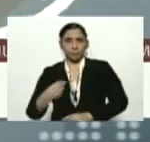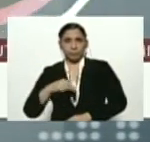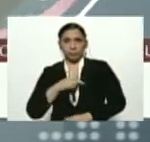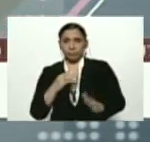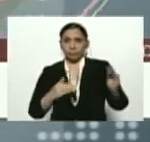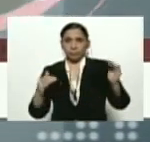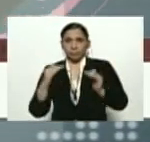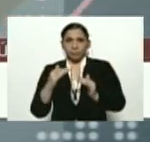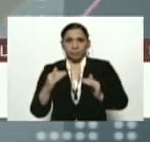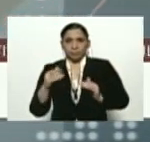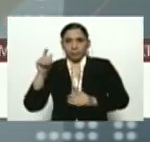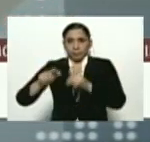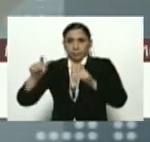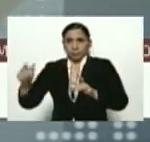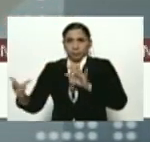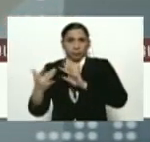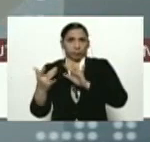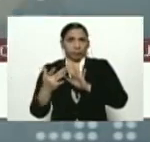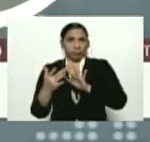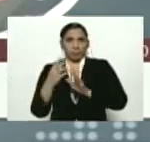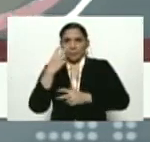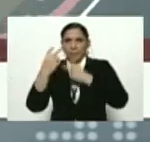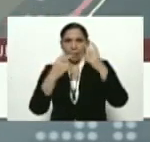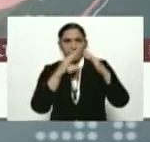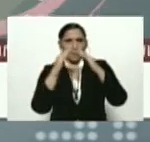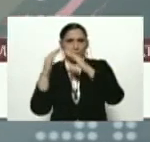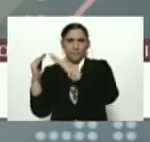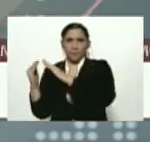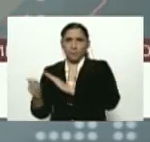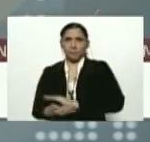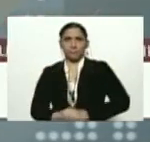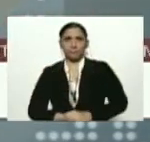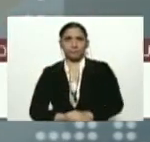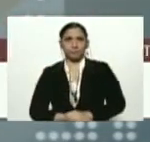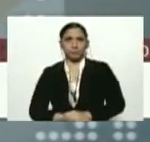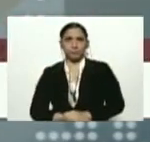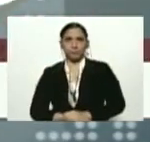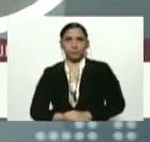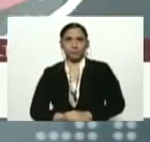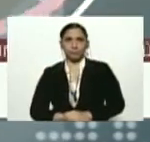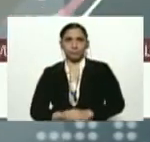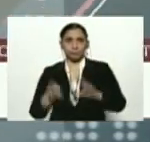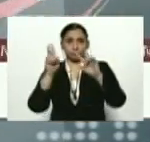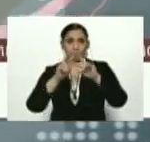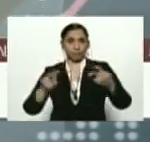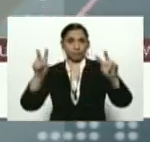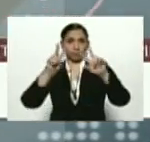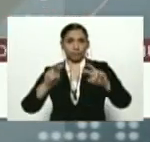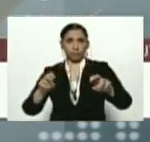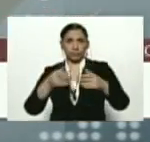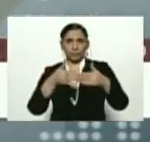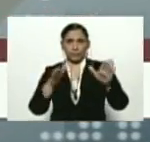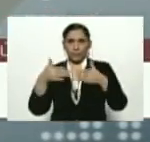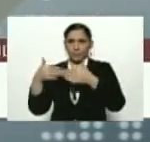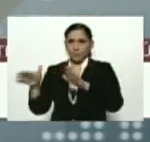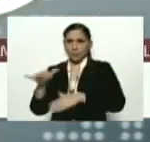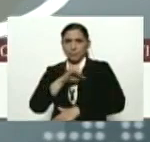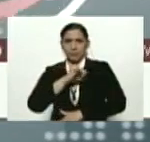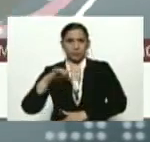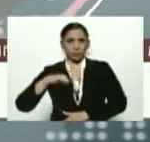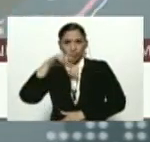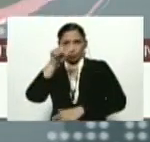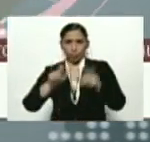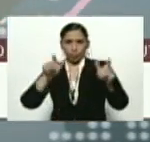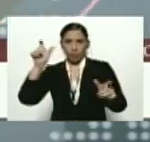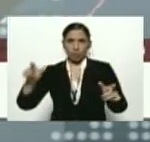estos casos a través de la visita casa por casa, a través del despistaje ampliado y personalizado que nos permite